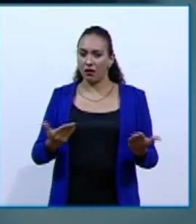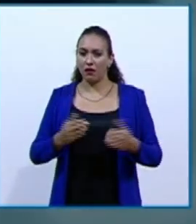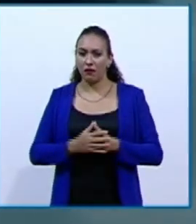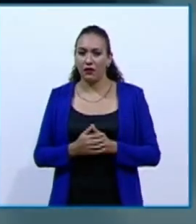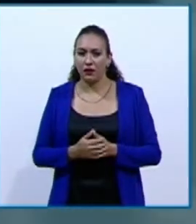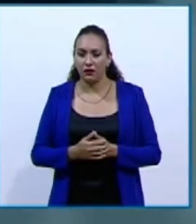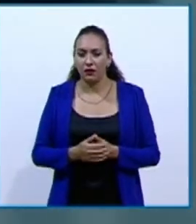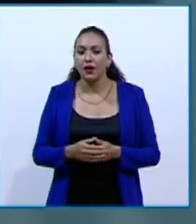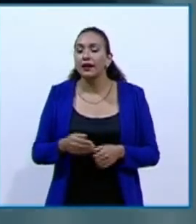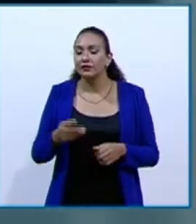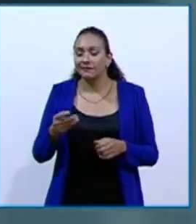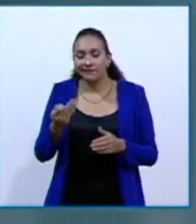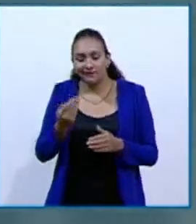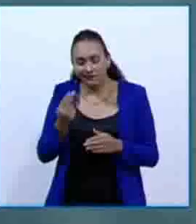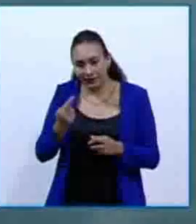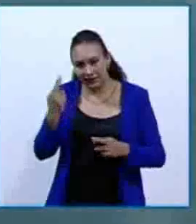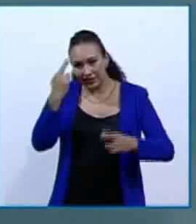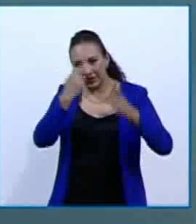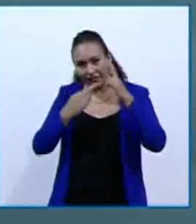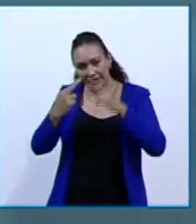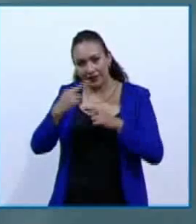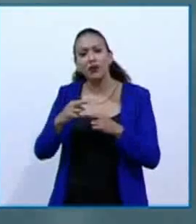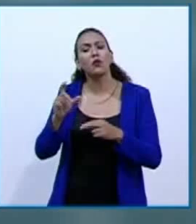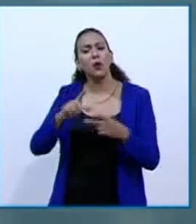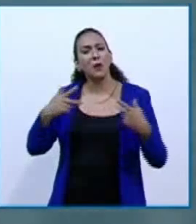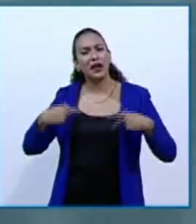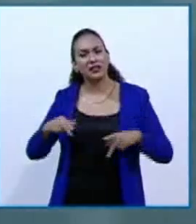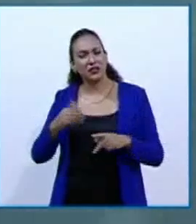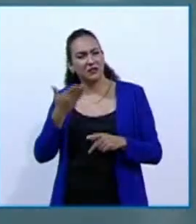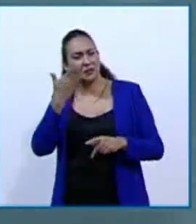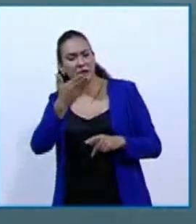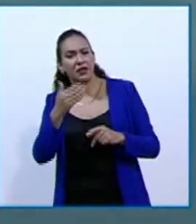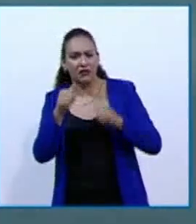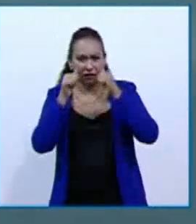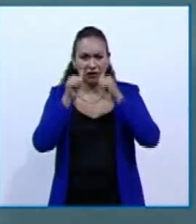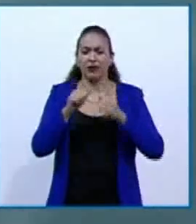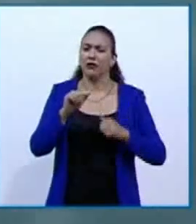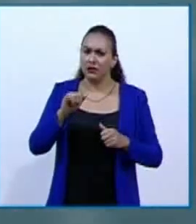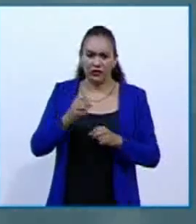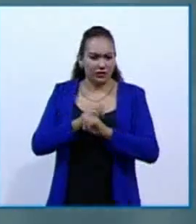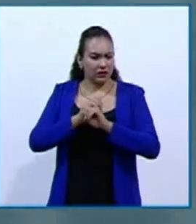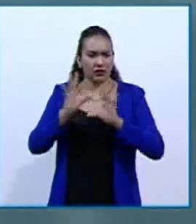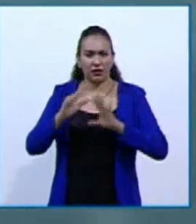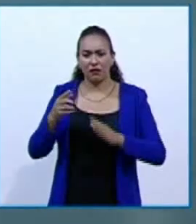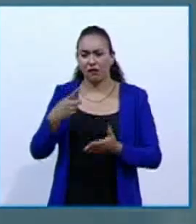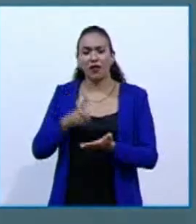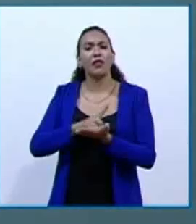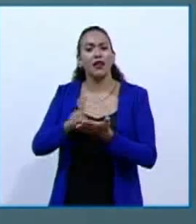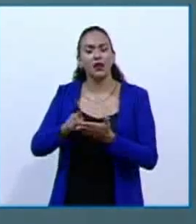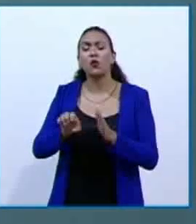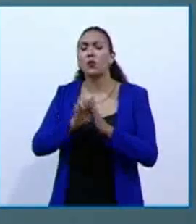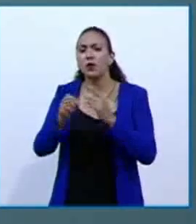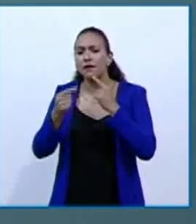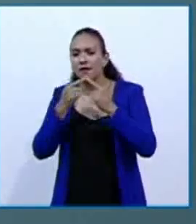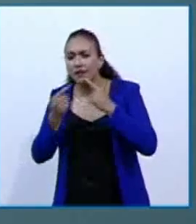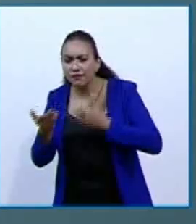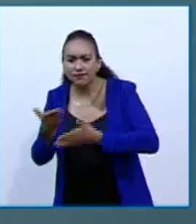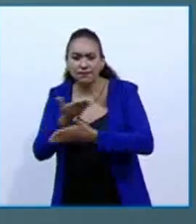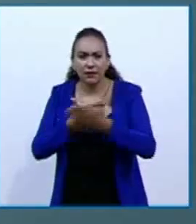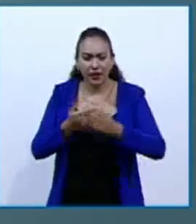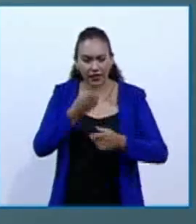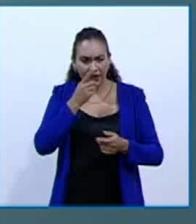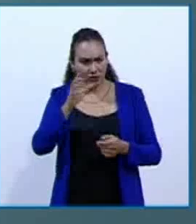ningún límite y que cualquier recurso es contrario a la soberanía popular no refleja la complejidad de los debates del